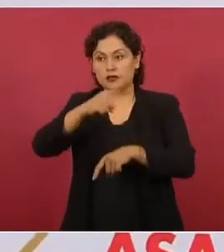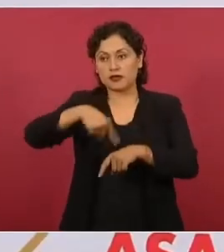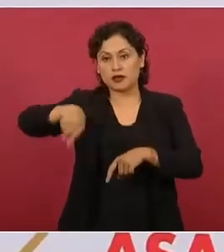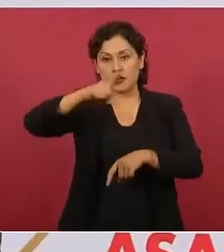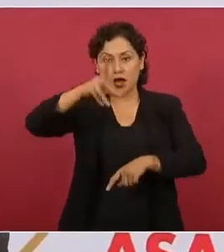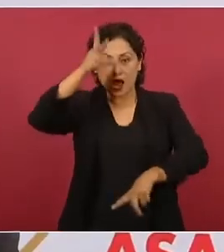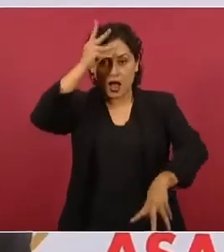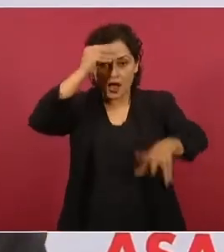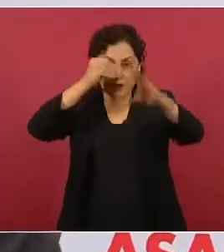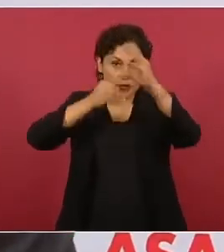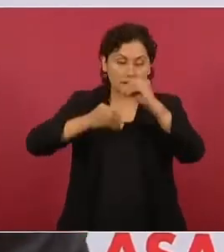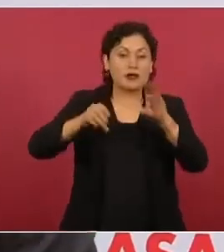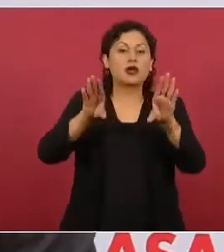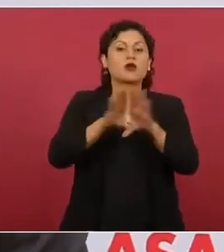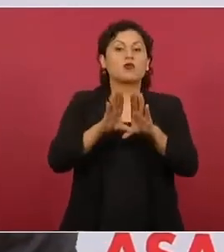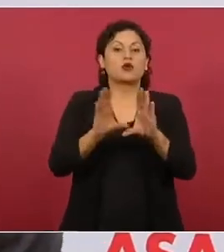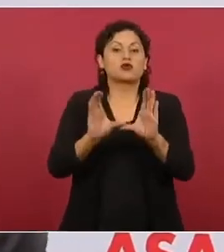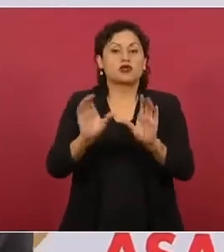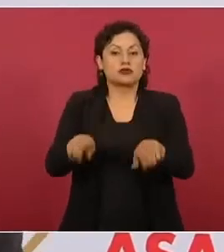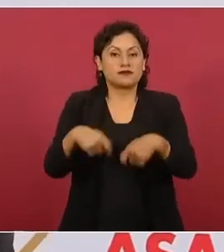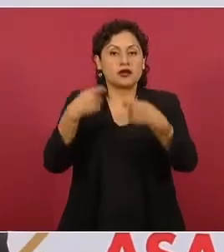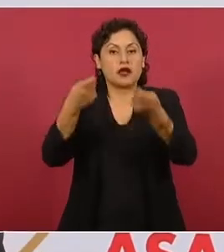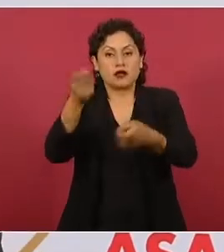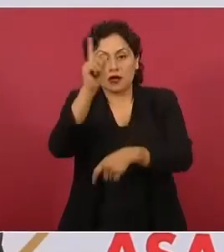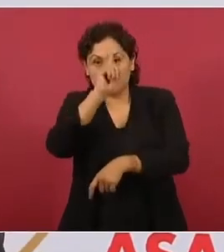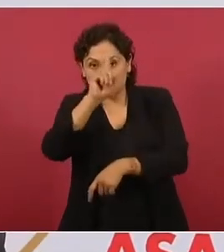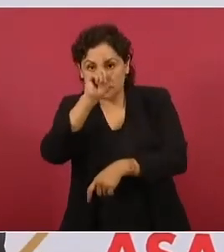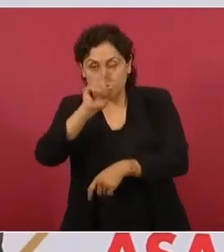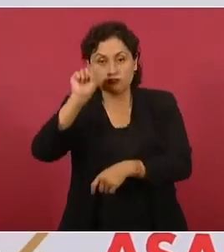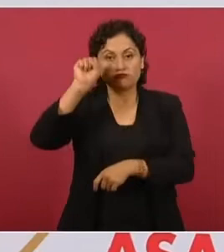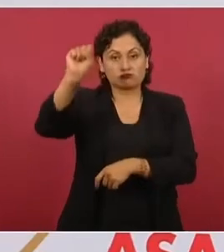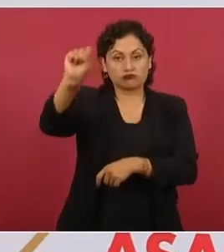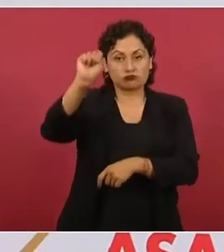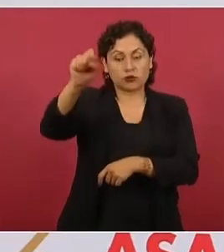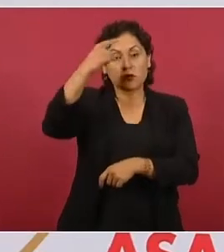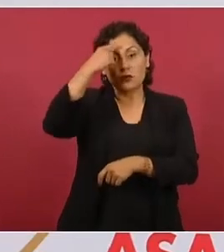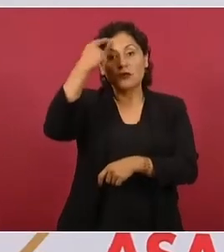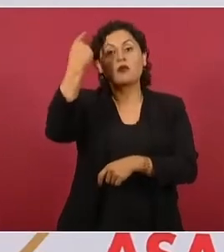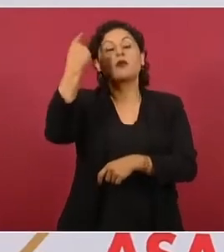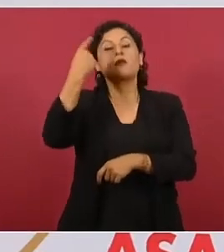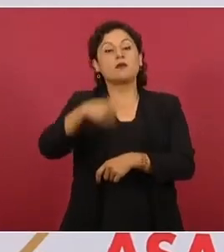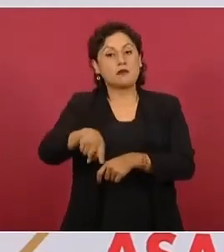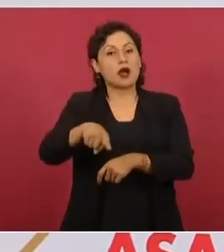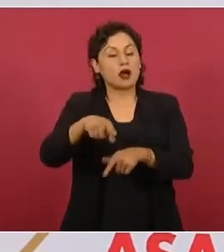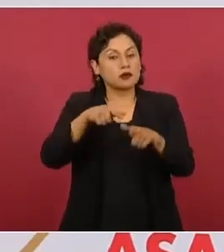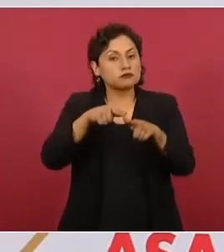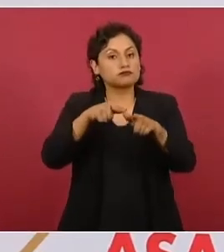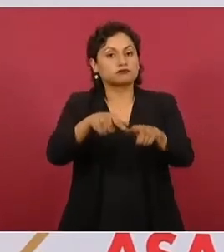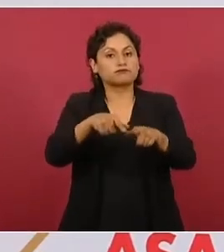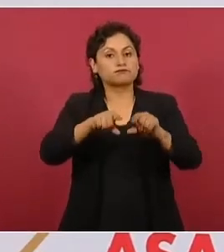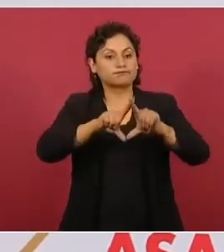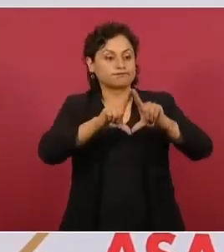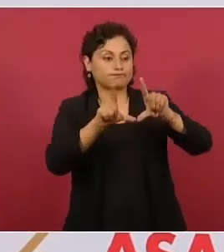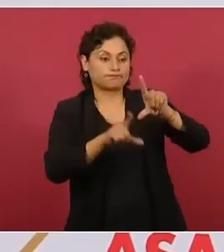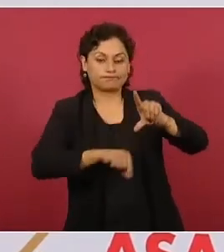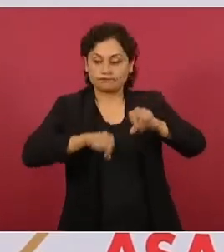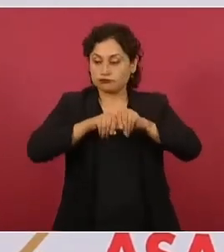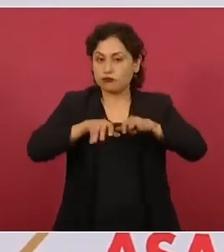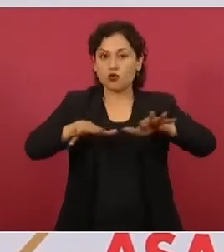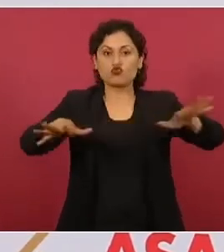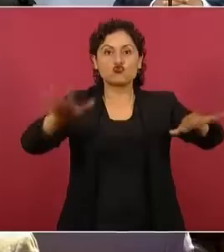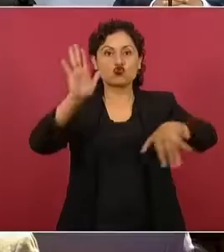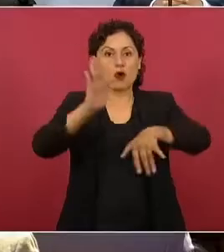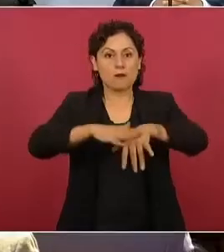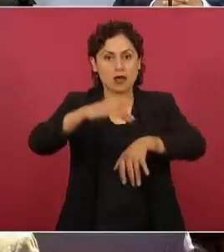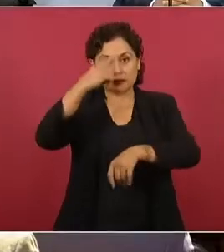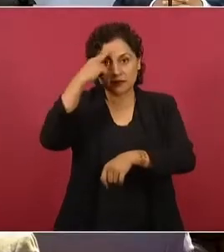sindical certificado, como la figura más idónea para llegar a todo el territorio e informar al trabajador para que decida en